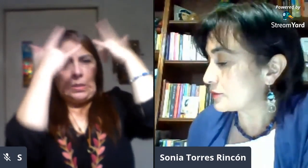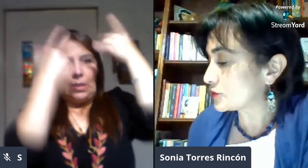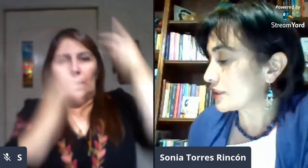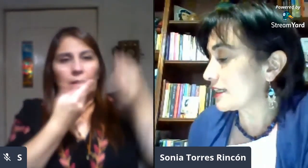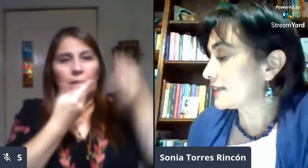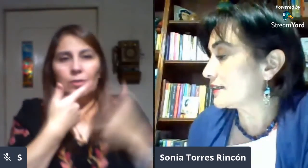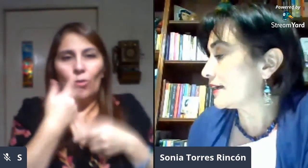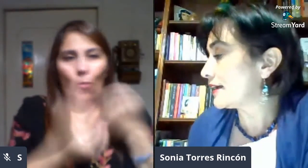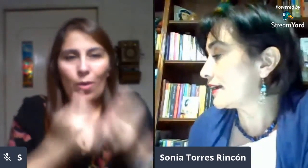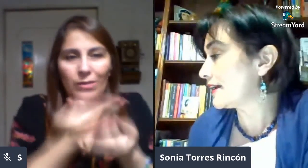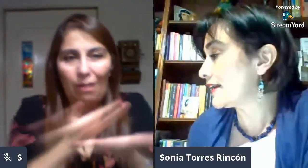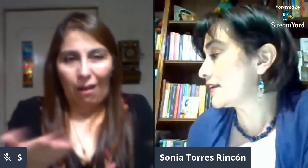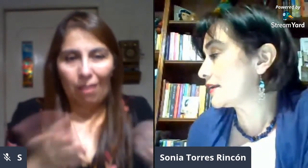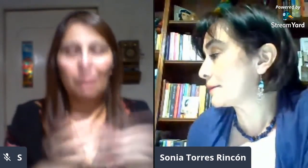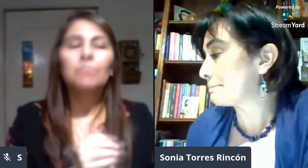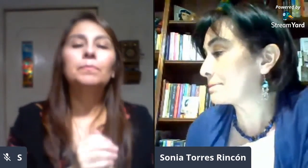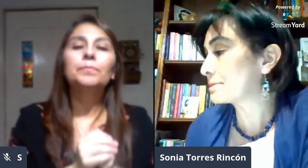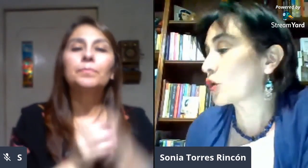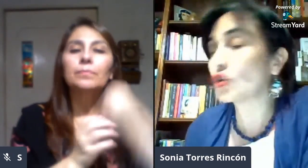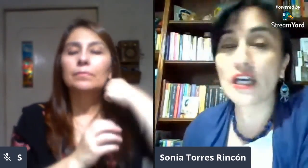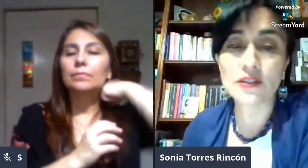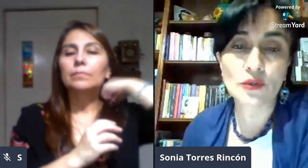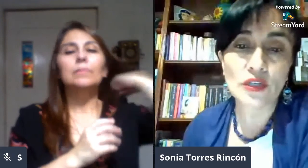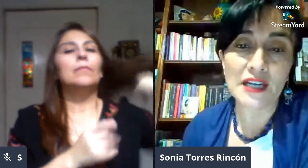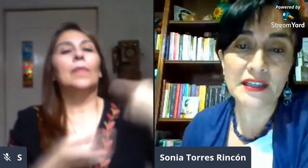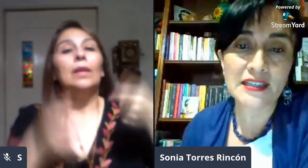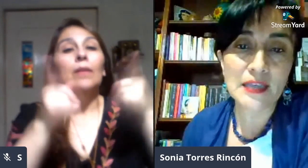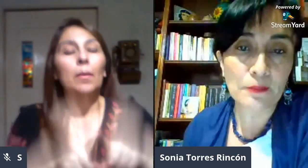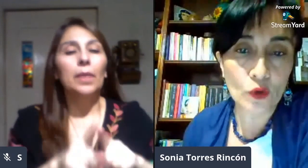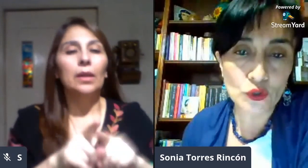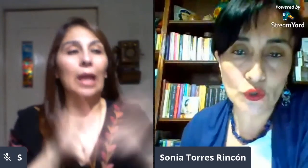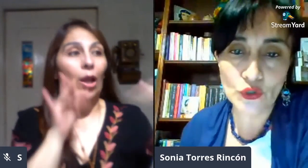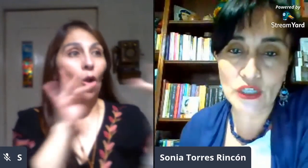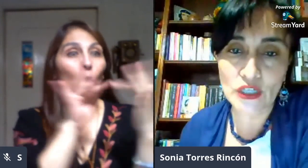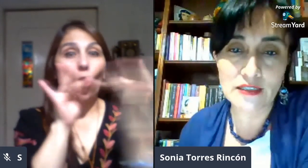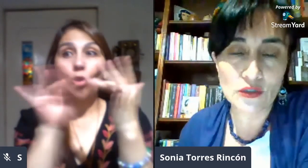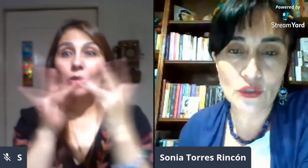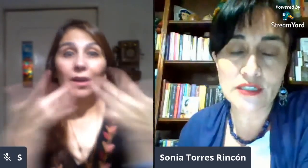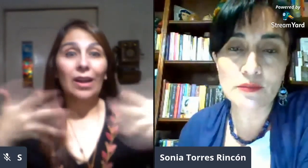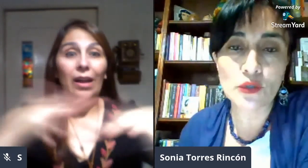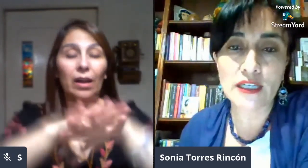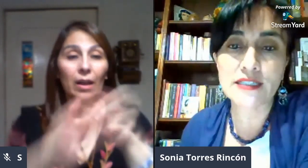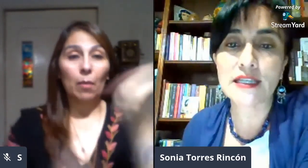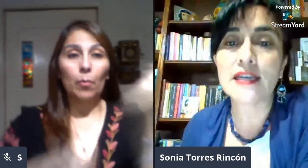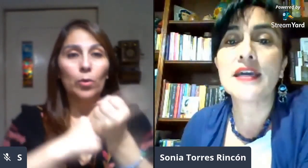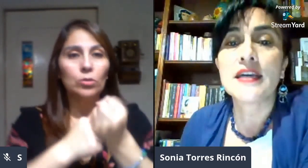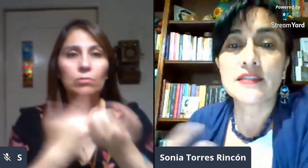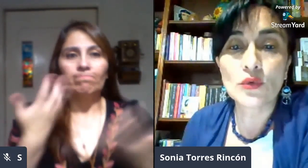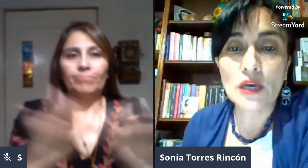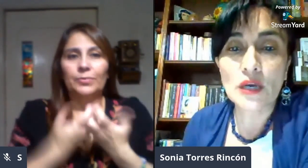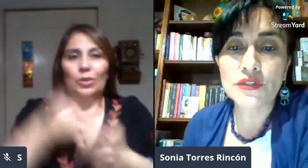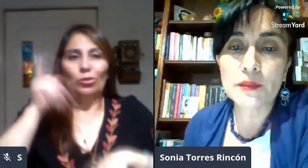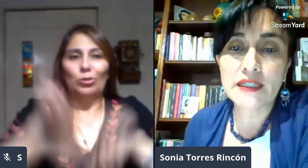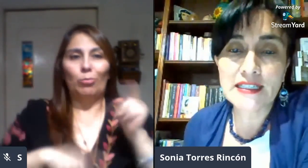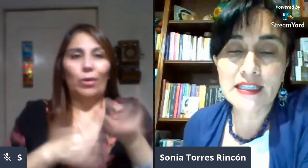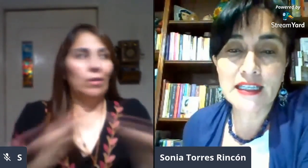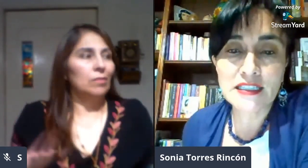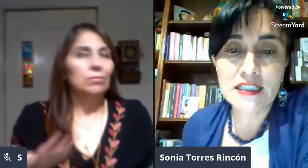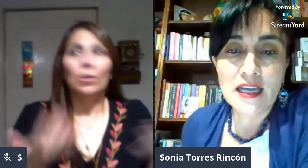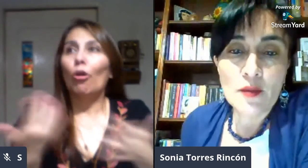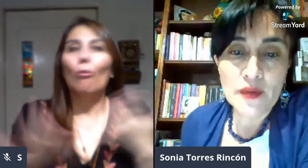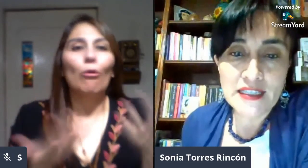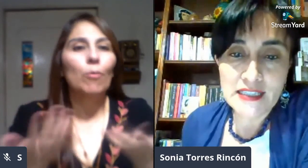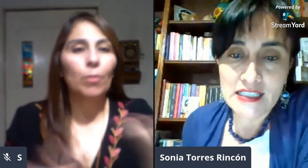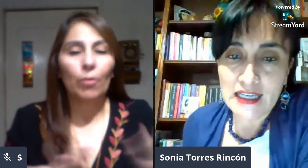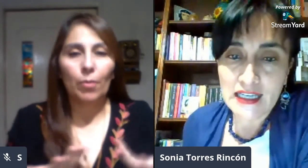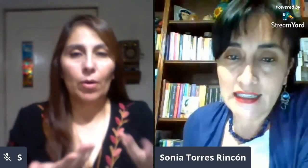obstaculiza, digamos, el contacto con las redes de apoyo, con organizaciones de mujeres que de una u otra manera están